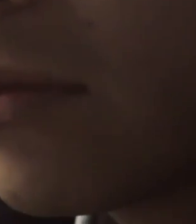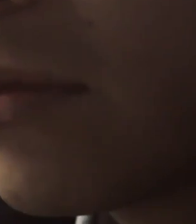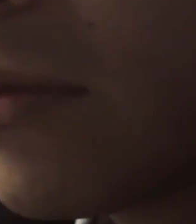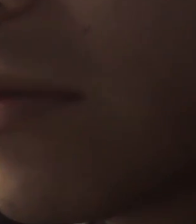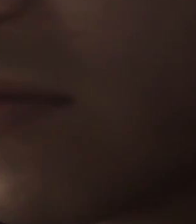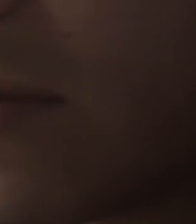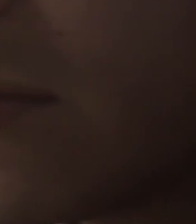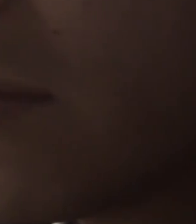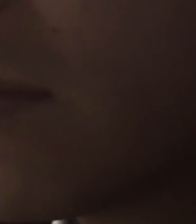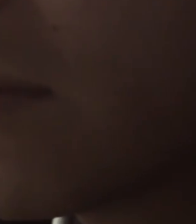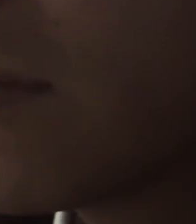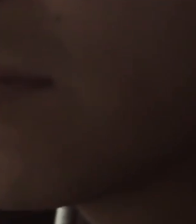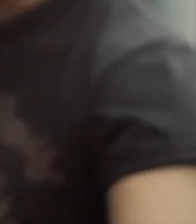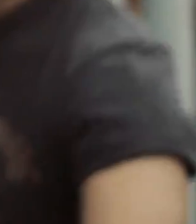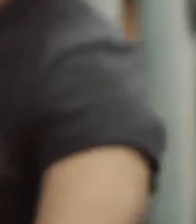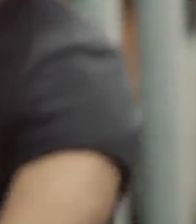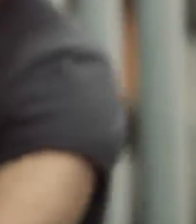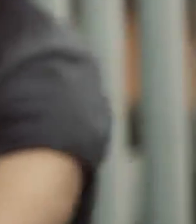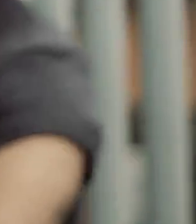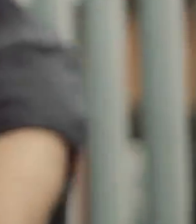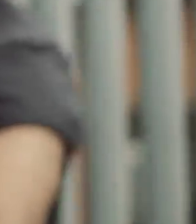Escucha sus amistades.